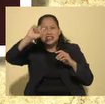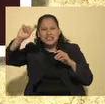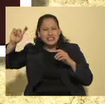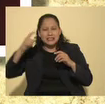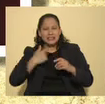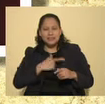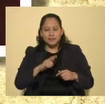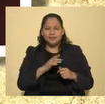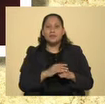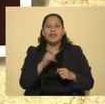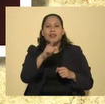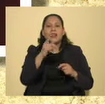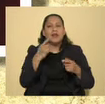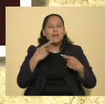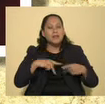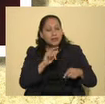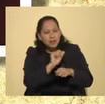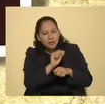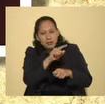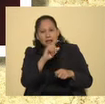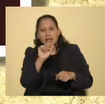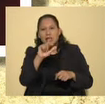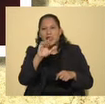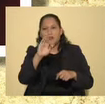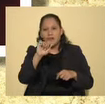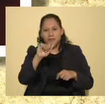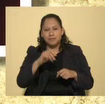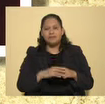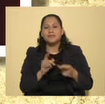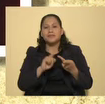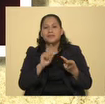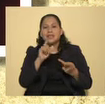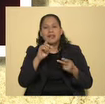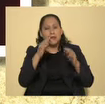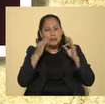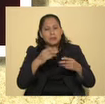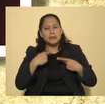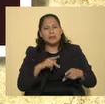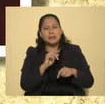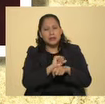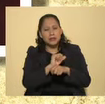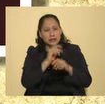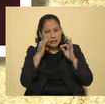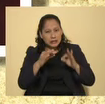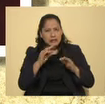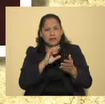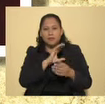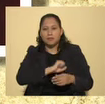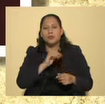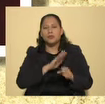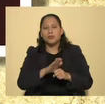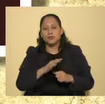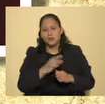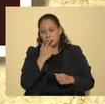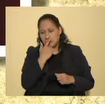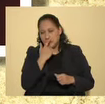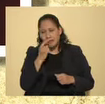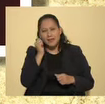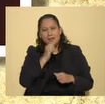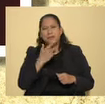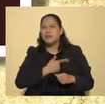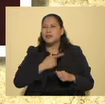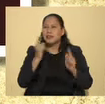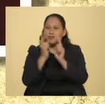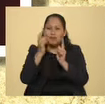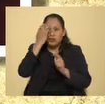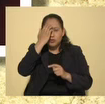¿Tu personaje de ficción favorito? Falsa. ¿Tu personaje real favorito? Pues siempre me hubiera gustado